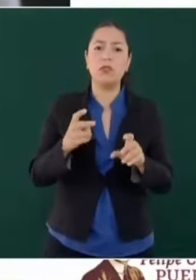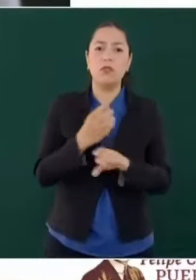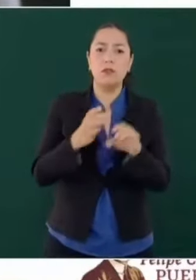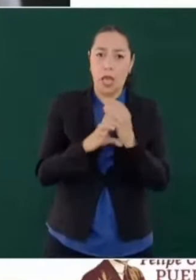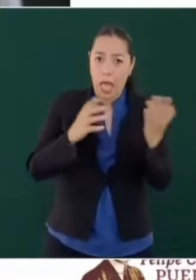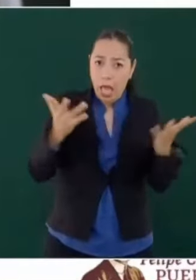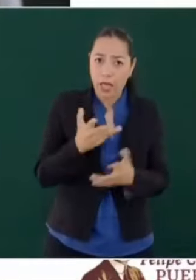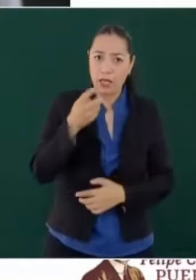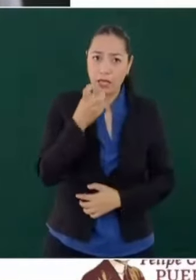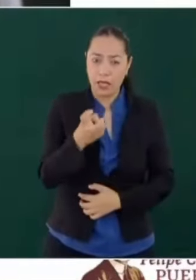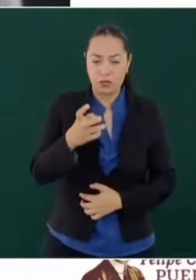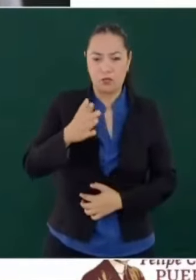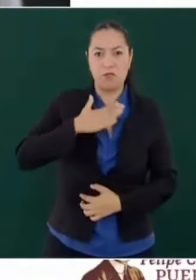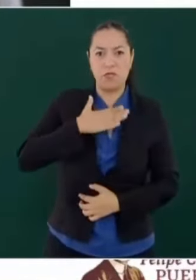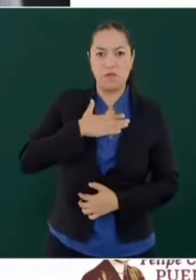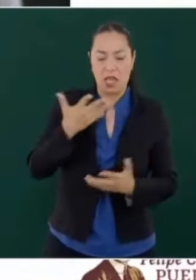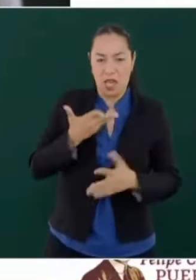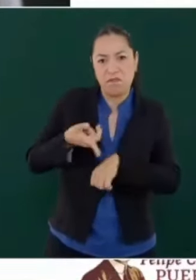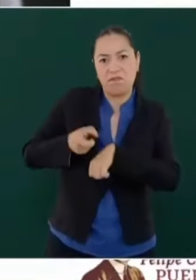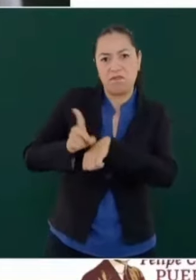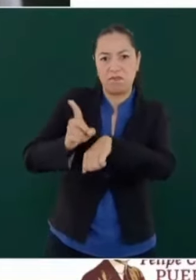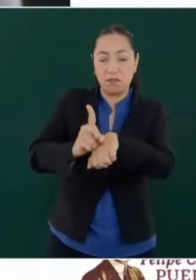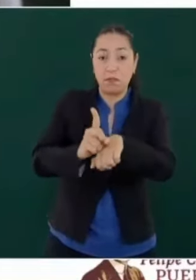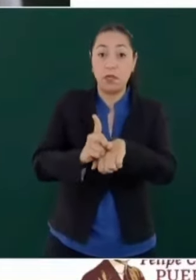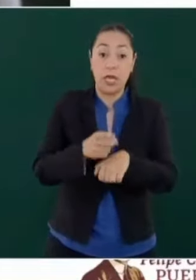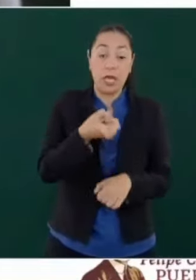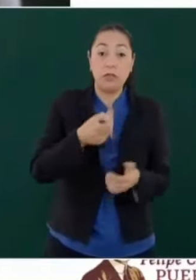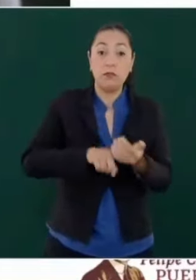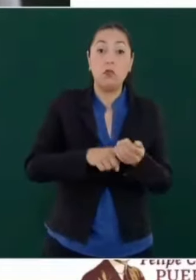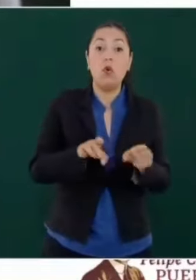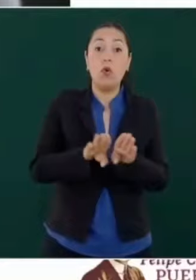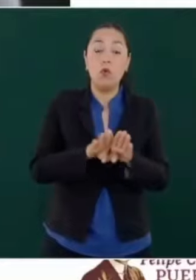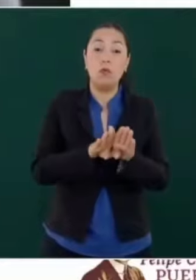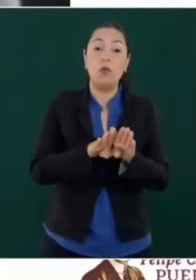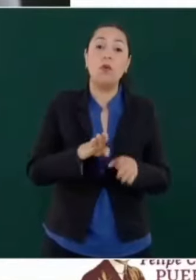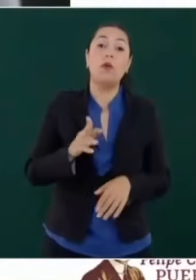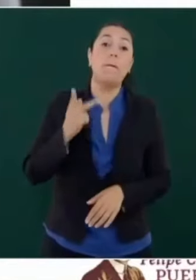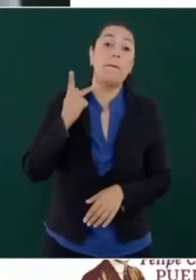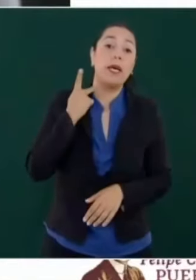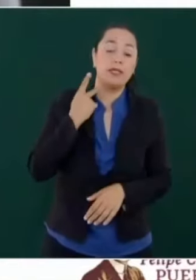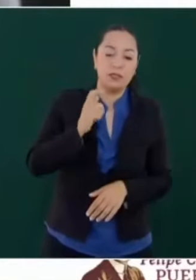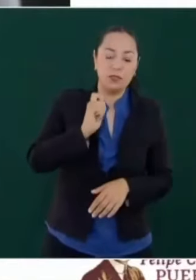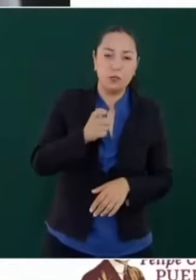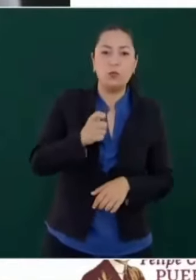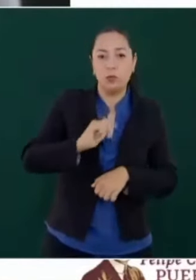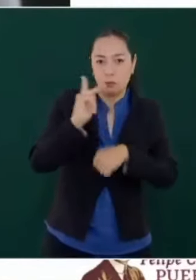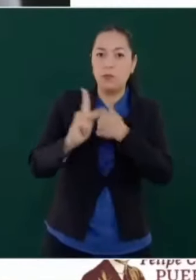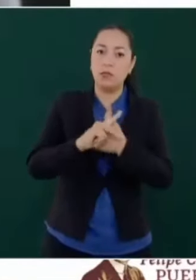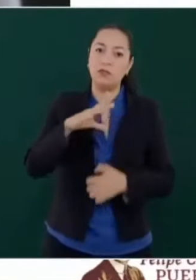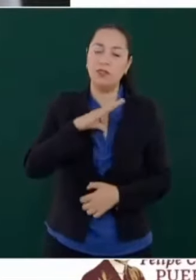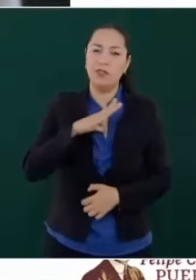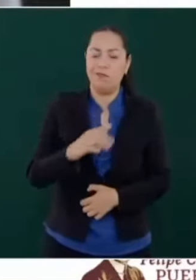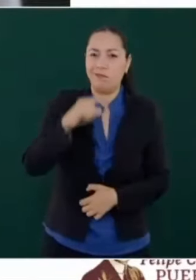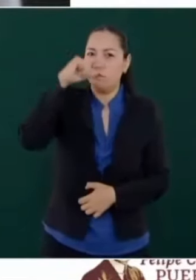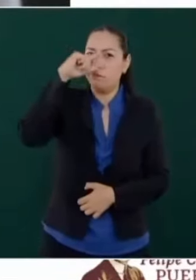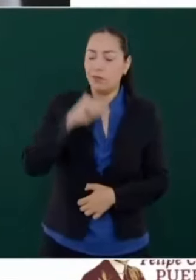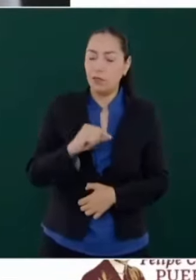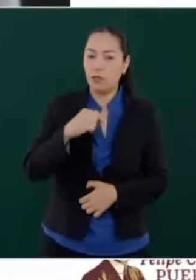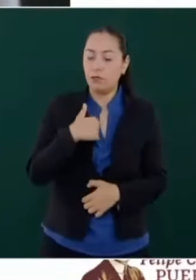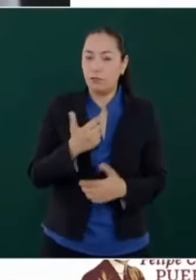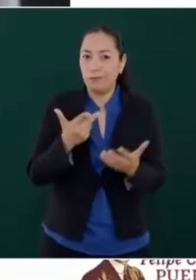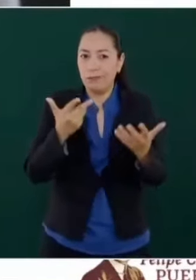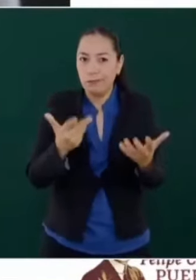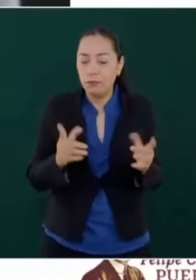cotidiano. El encono político que encontré en ese país es su falla trágica, como diría